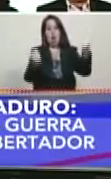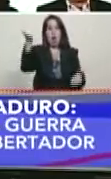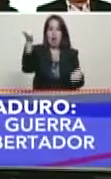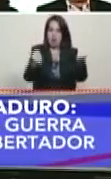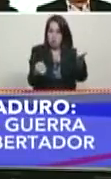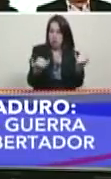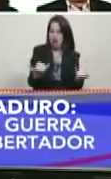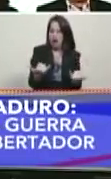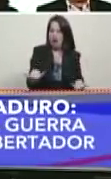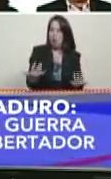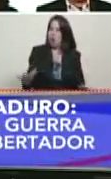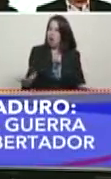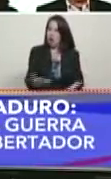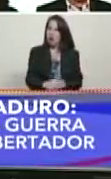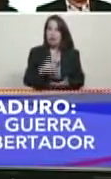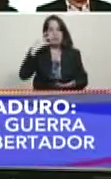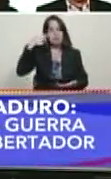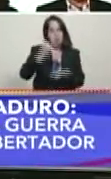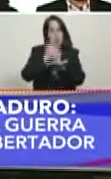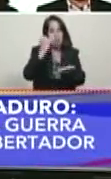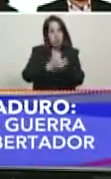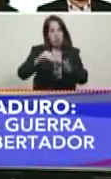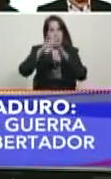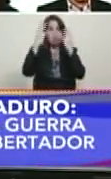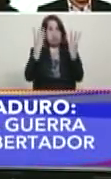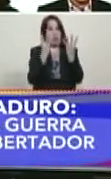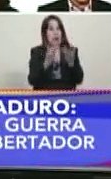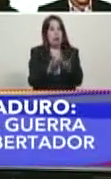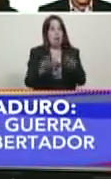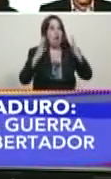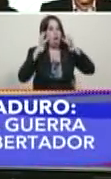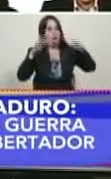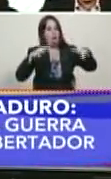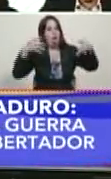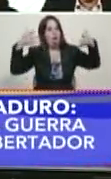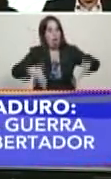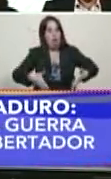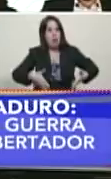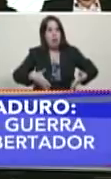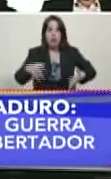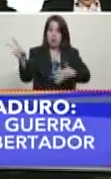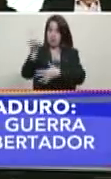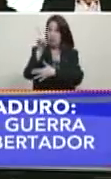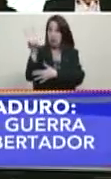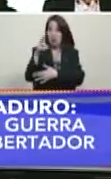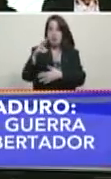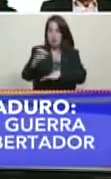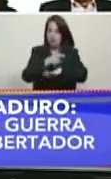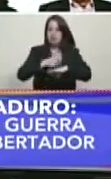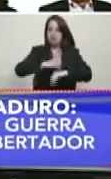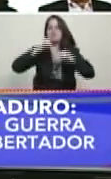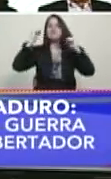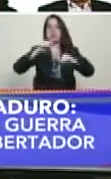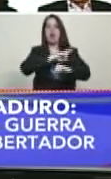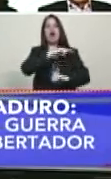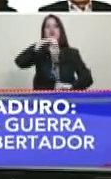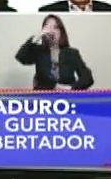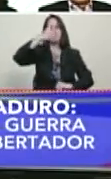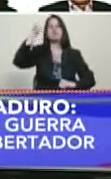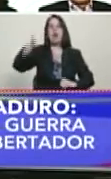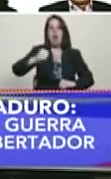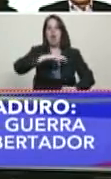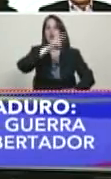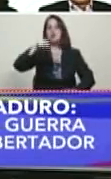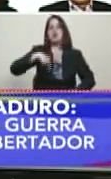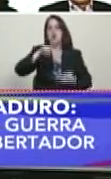ante el fracaso evidente mundial de que el gobierno venezolano hizo prevalecer la autoridad y la paz y ellos